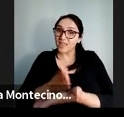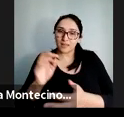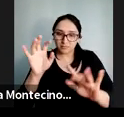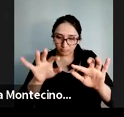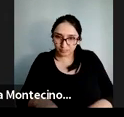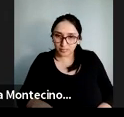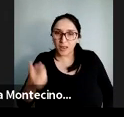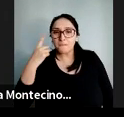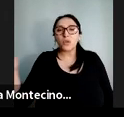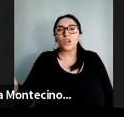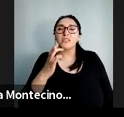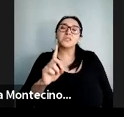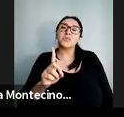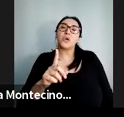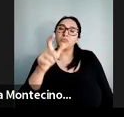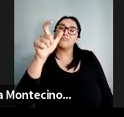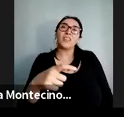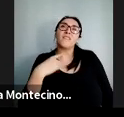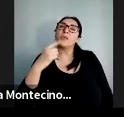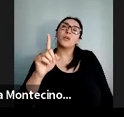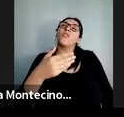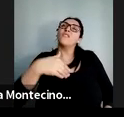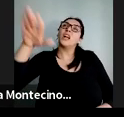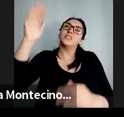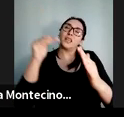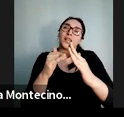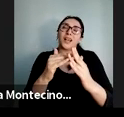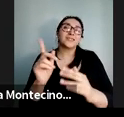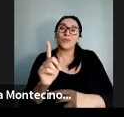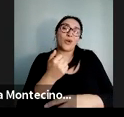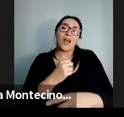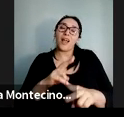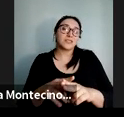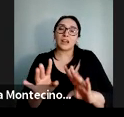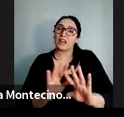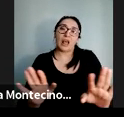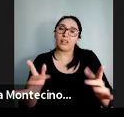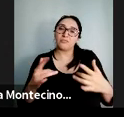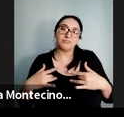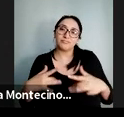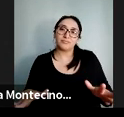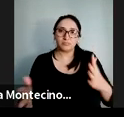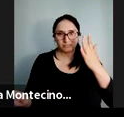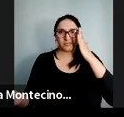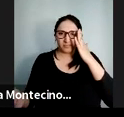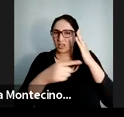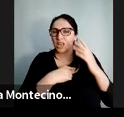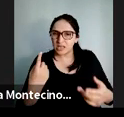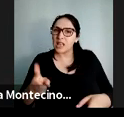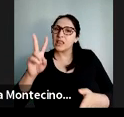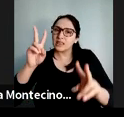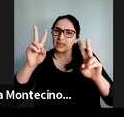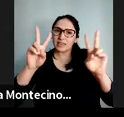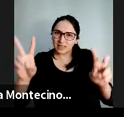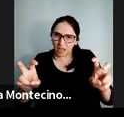hacen es enviar a las víctimas de vuelta a sus casas. Entonces también hay que accionar estos temas y hay que levantar la voz